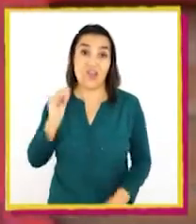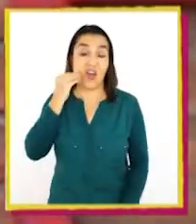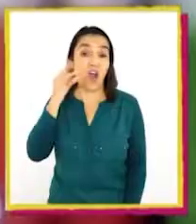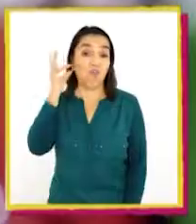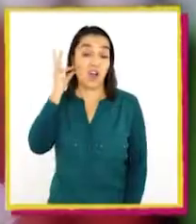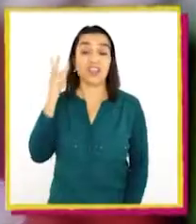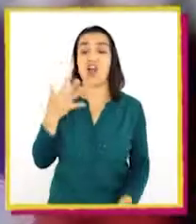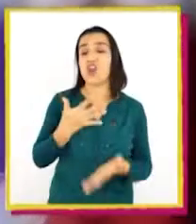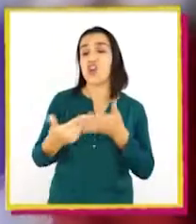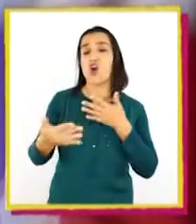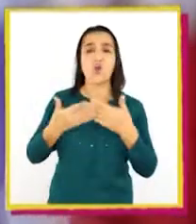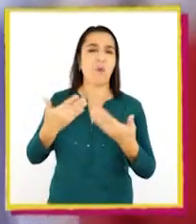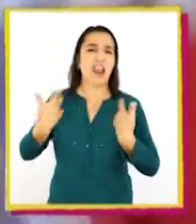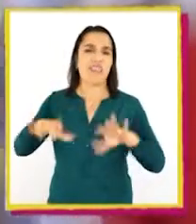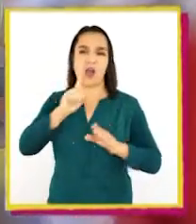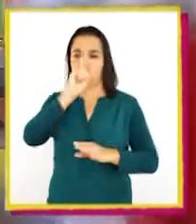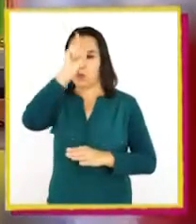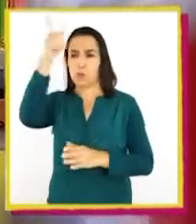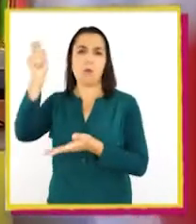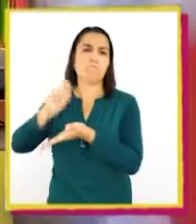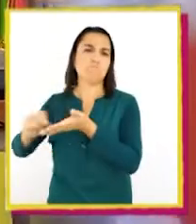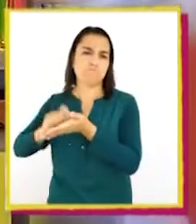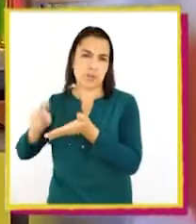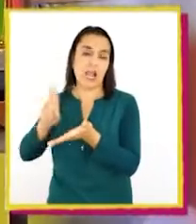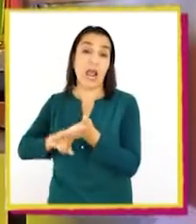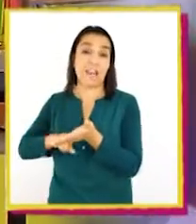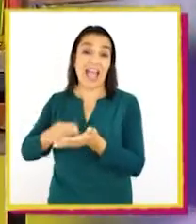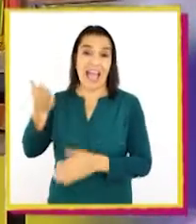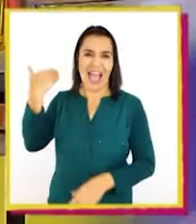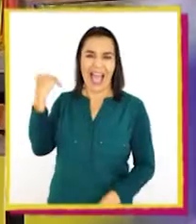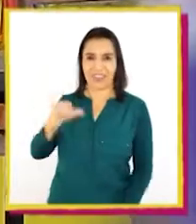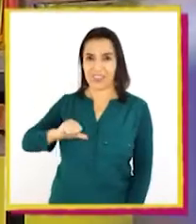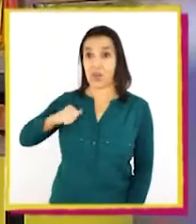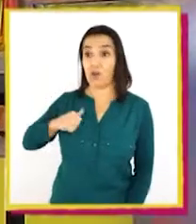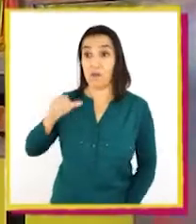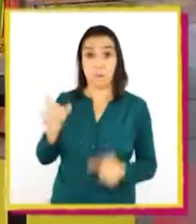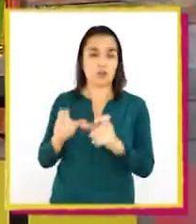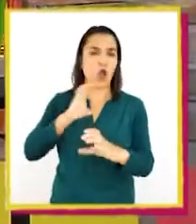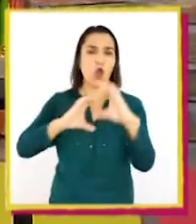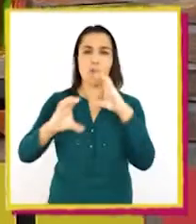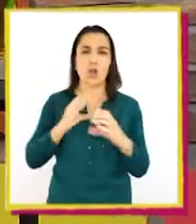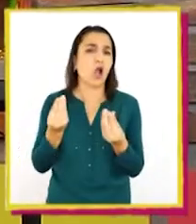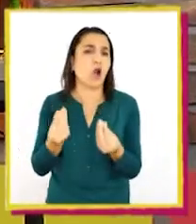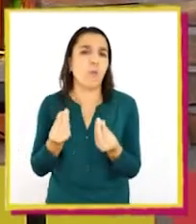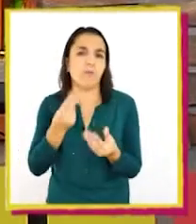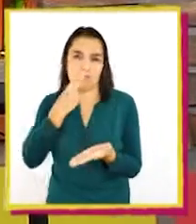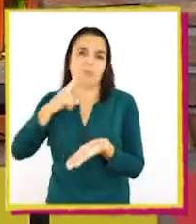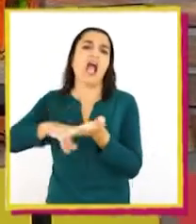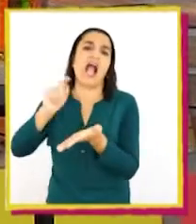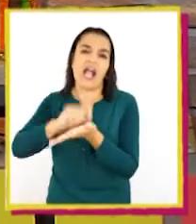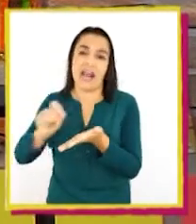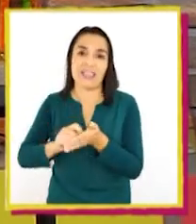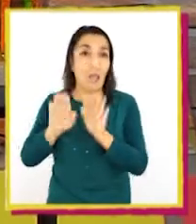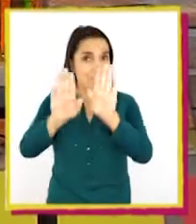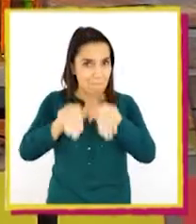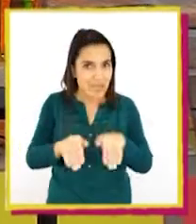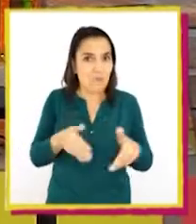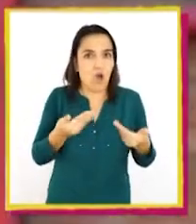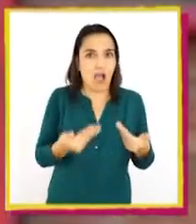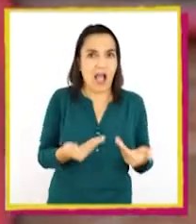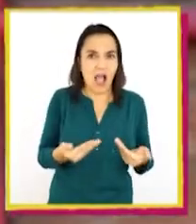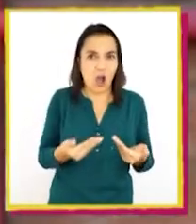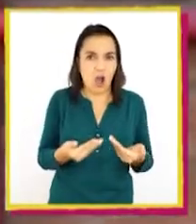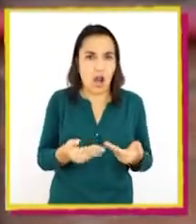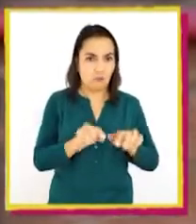ella esto es normal, está acostumbrada, porque cuando ella era joven, las personas se comunicaban a través de cartas, así como nosotros ahora